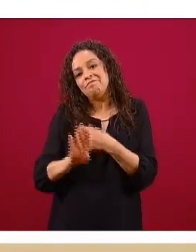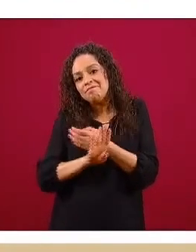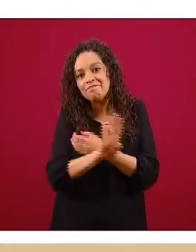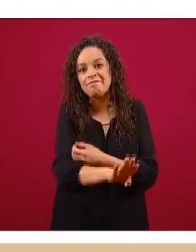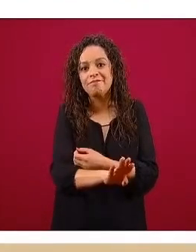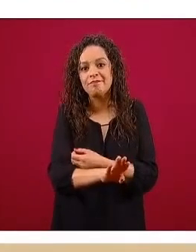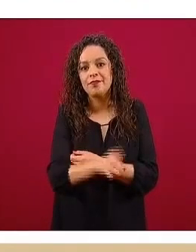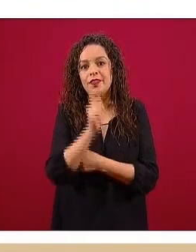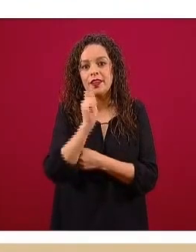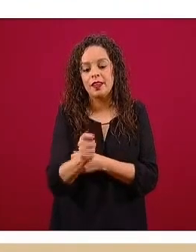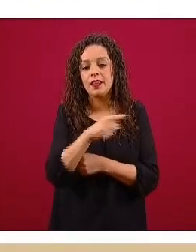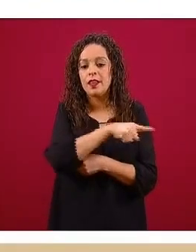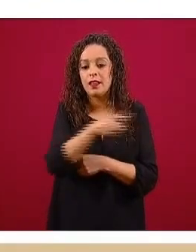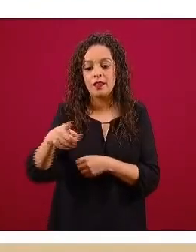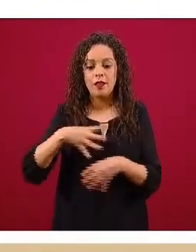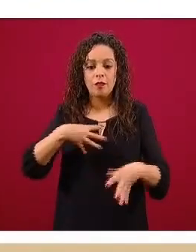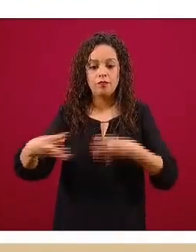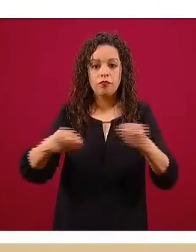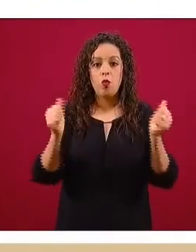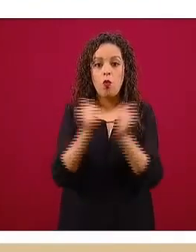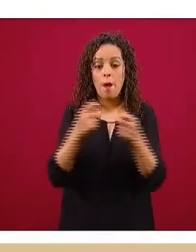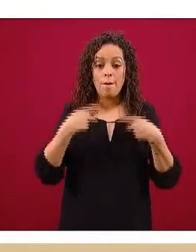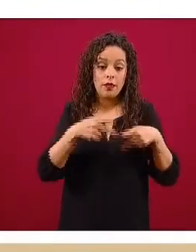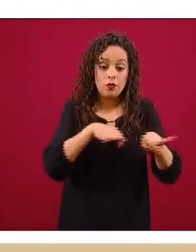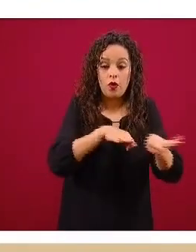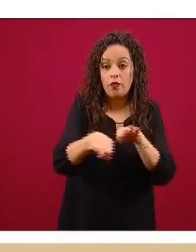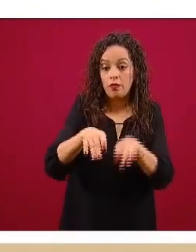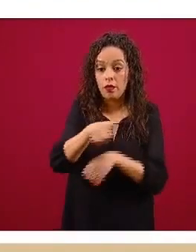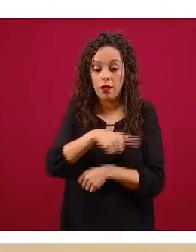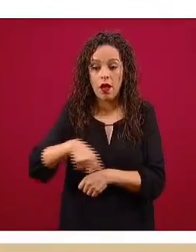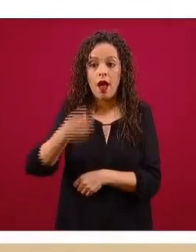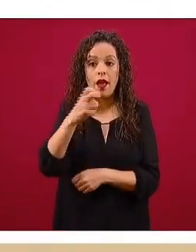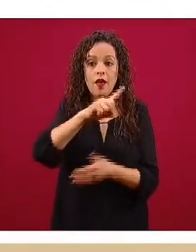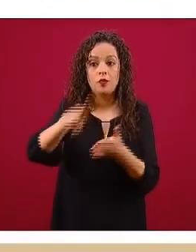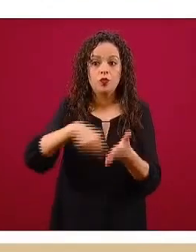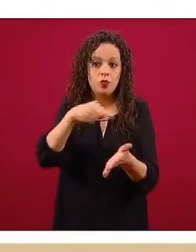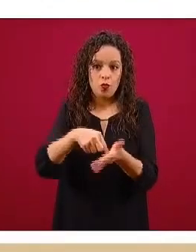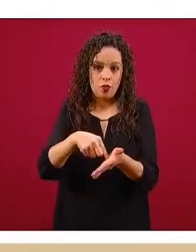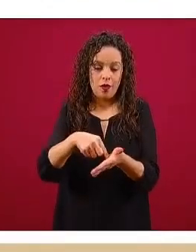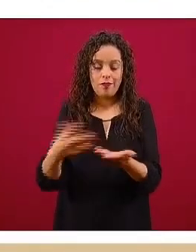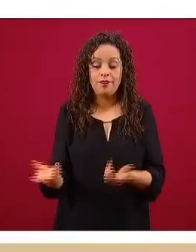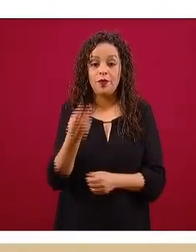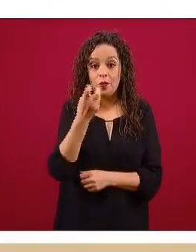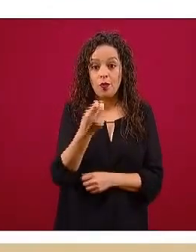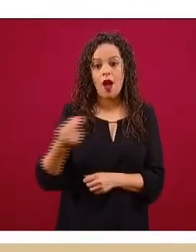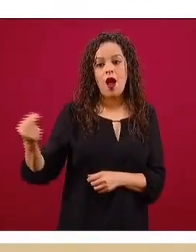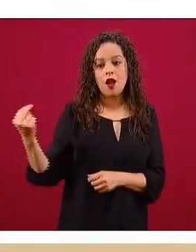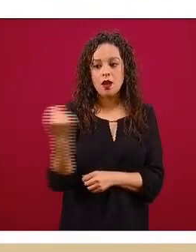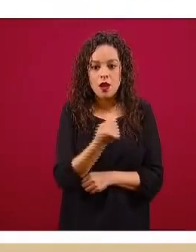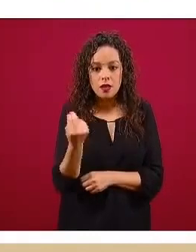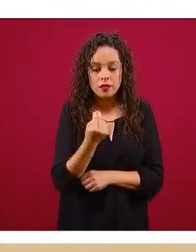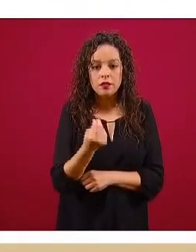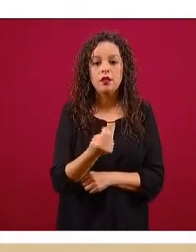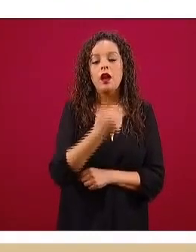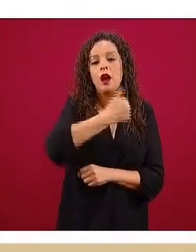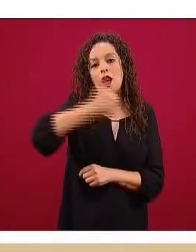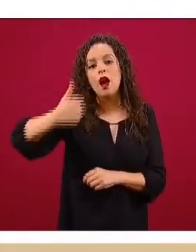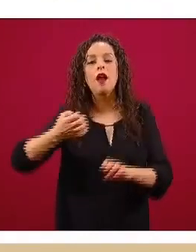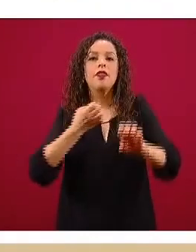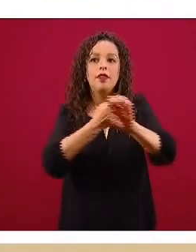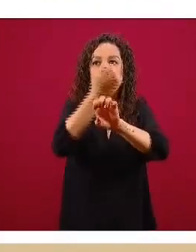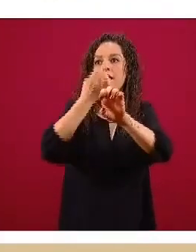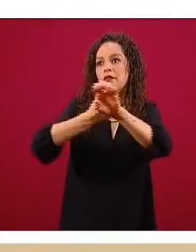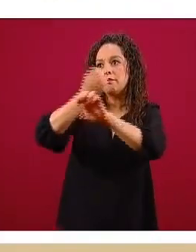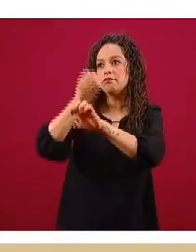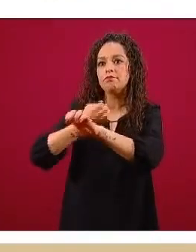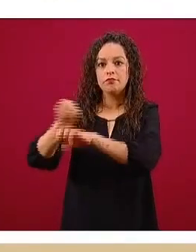los trabajadores o los que están activos en este tipo de funciones. Por lo tanto, requieren en muchas de las entidades federativas